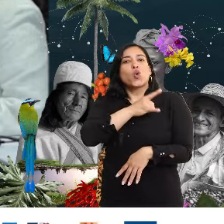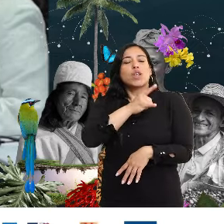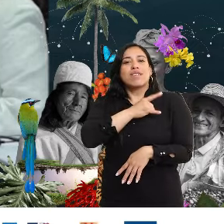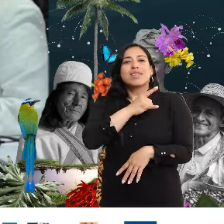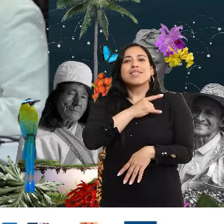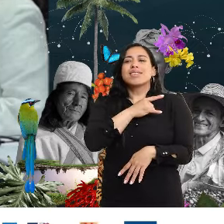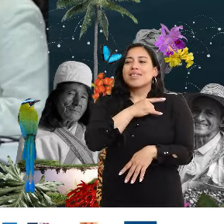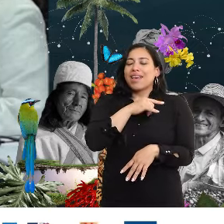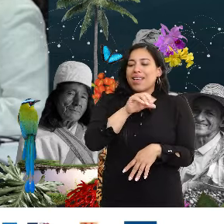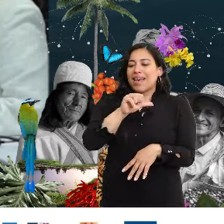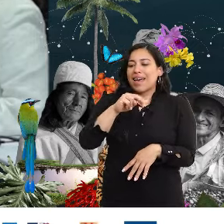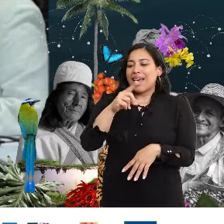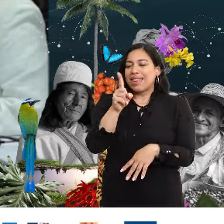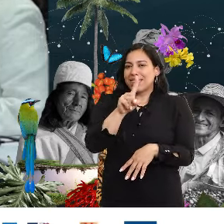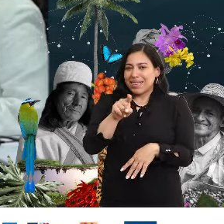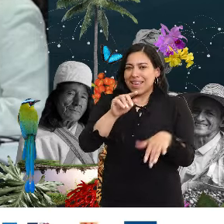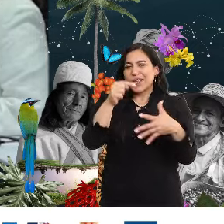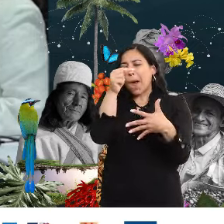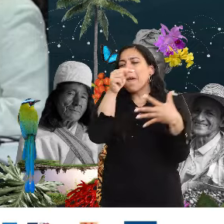Andes,